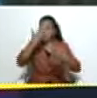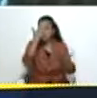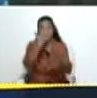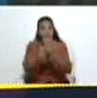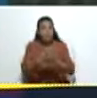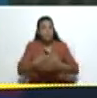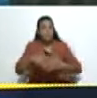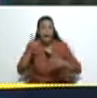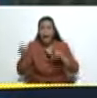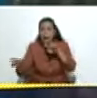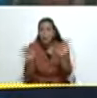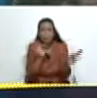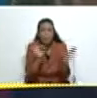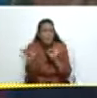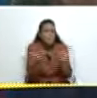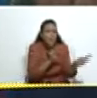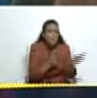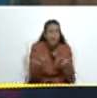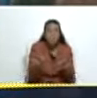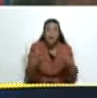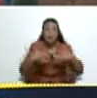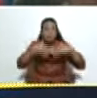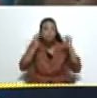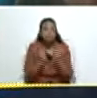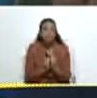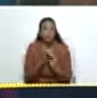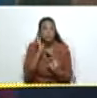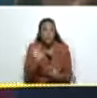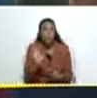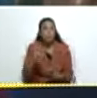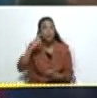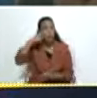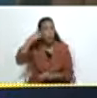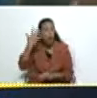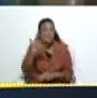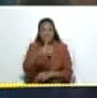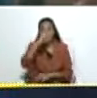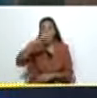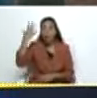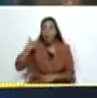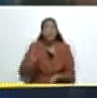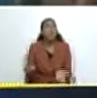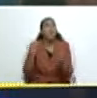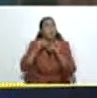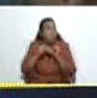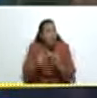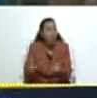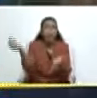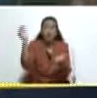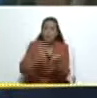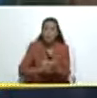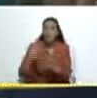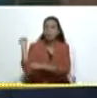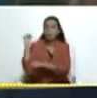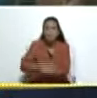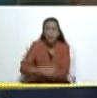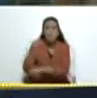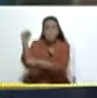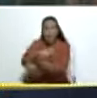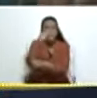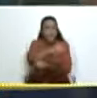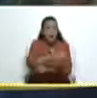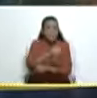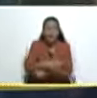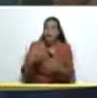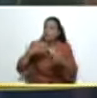de cada detalle de esta batalla. Y así como lo derrotamos hace 5 años, lo seguiremos derrotando en las batallas que